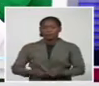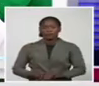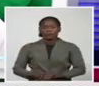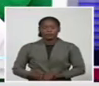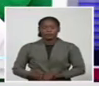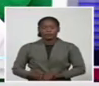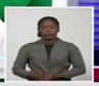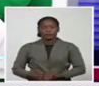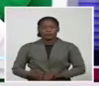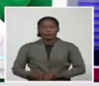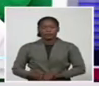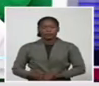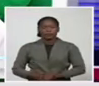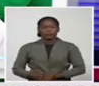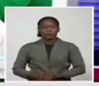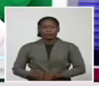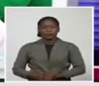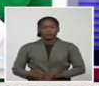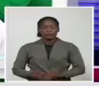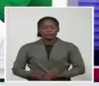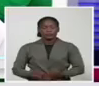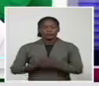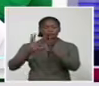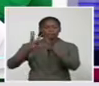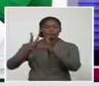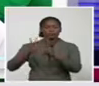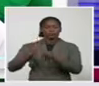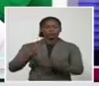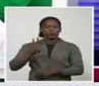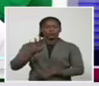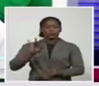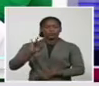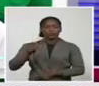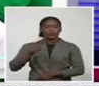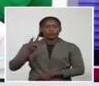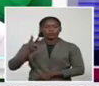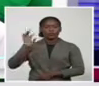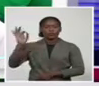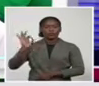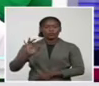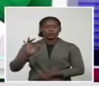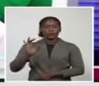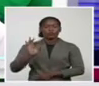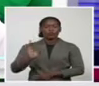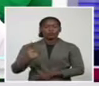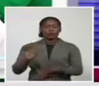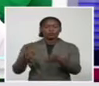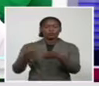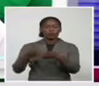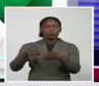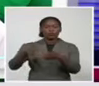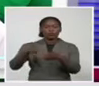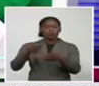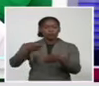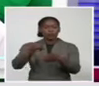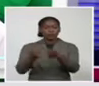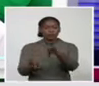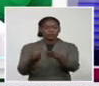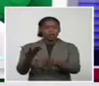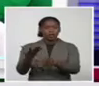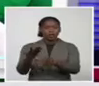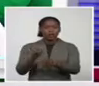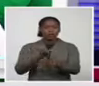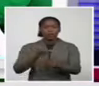47,2% de todos los casos diagnosticados ayer, totalmente asintomáticos. Esto hace que en